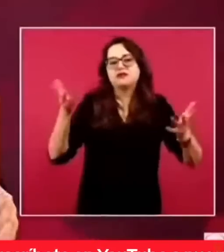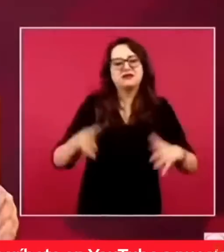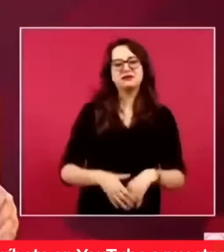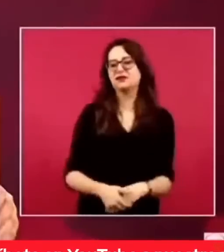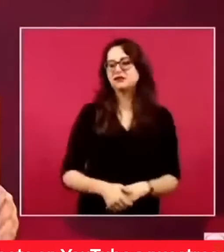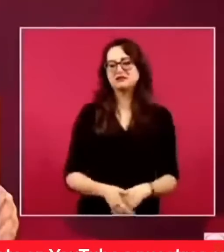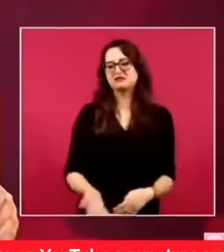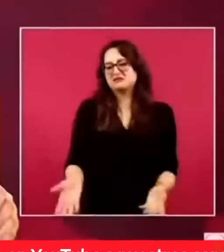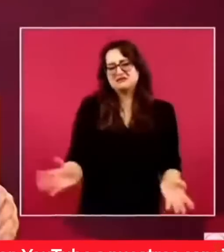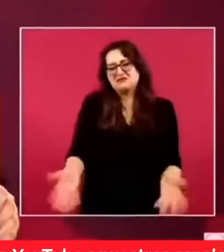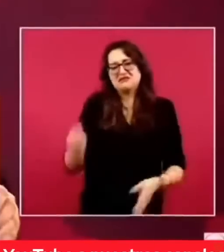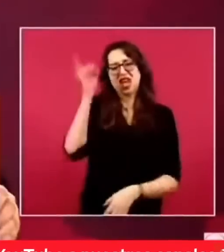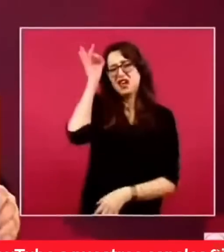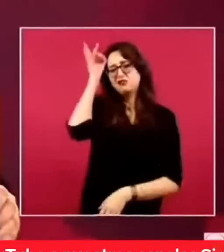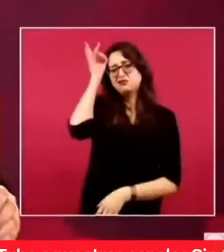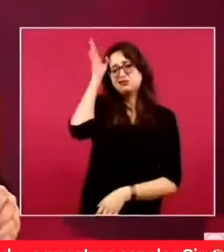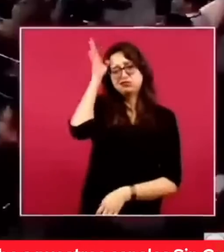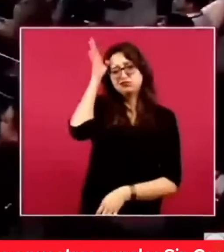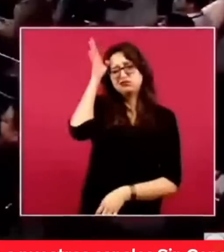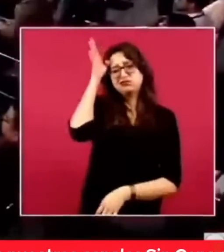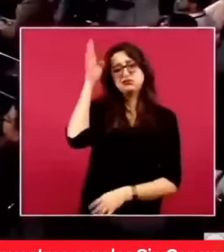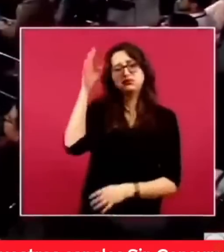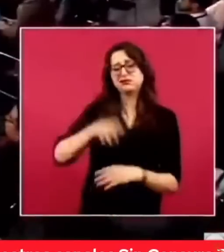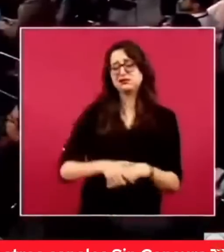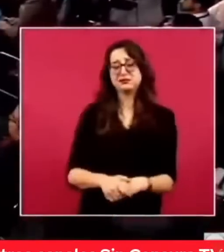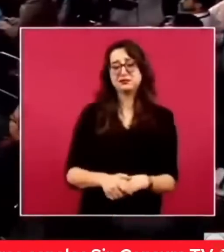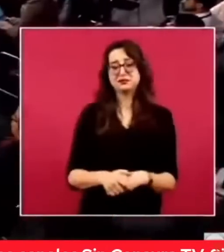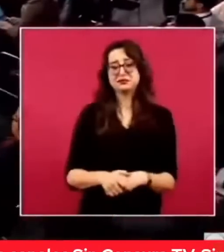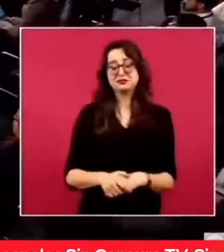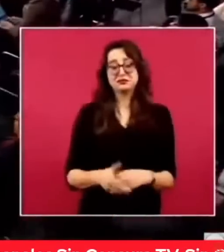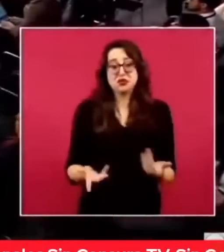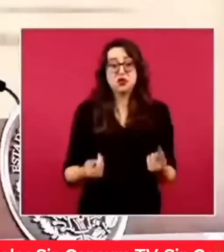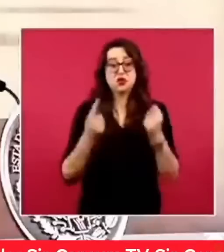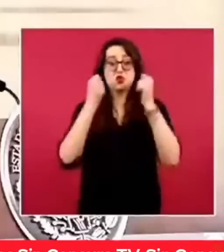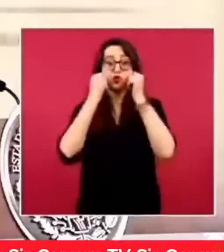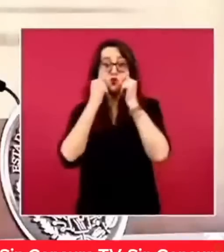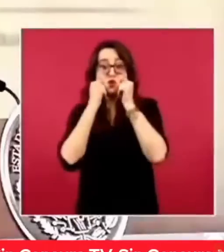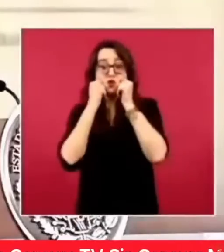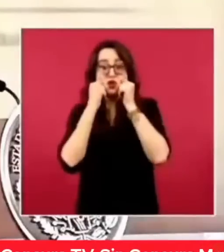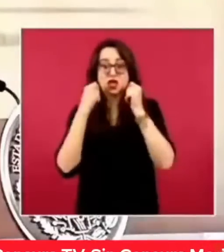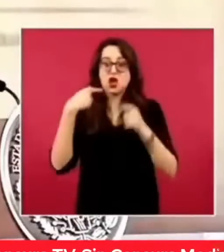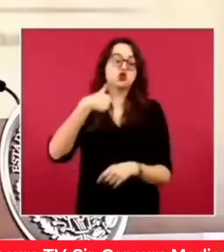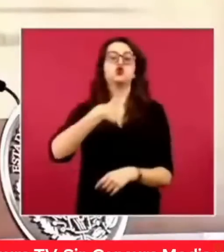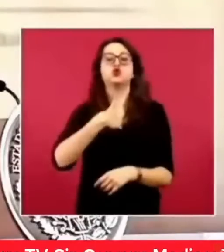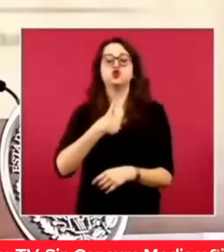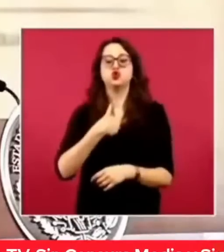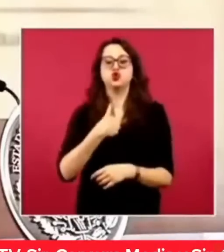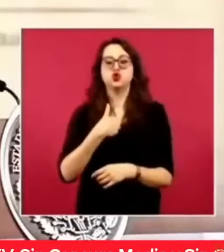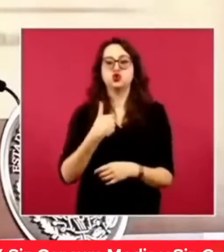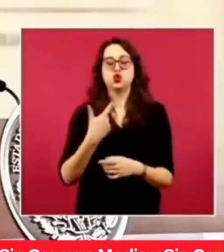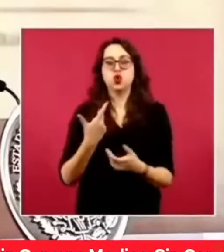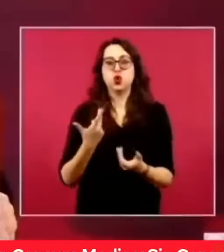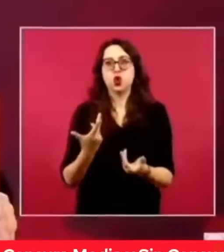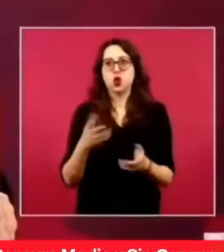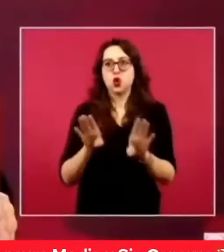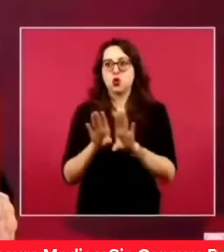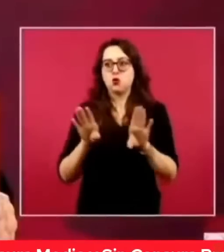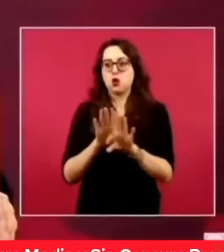sé que si actúo en sentido opuesto, le atino.